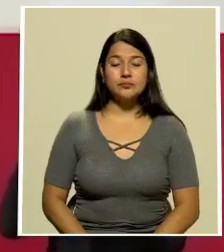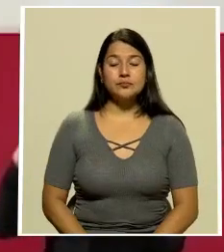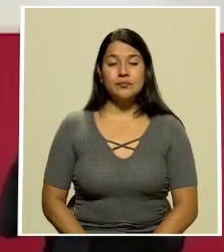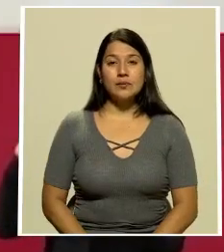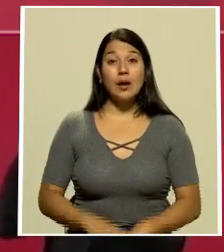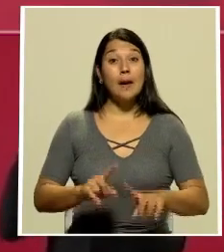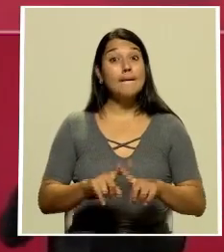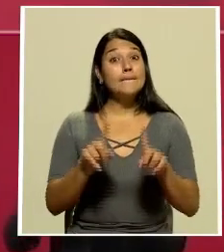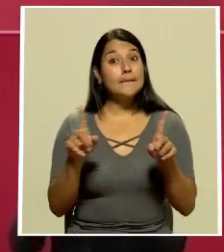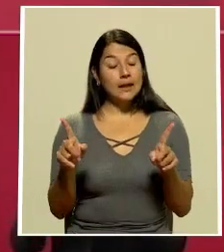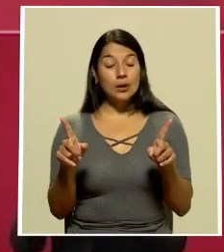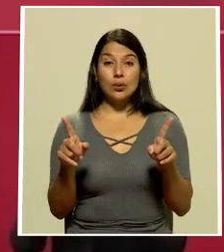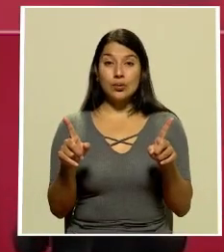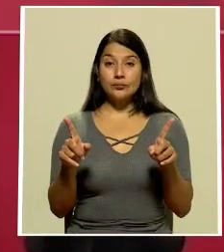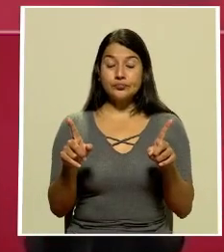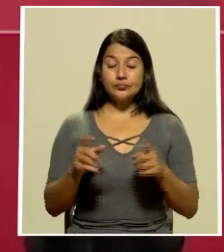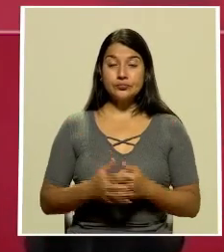Pero afortunadamente